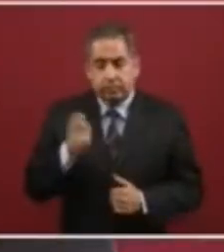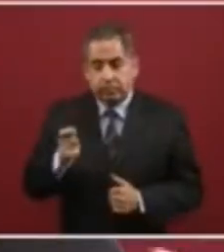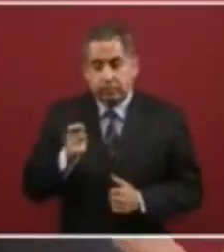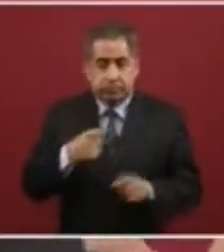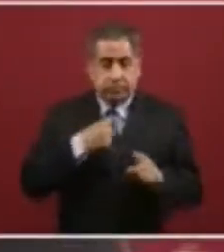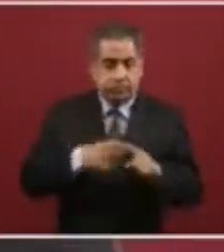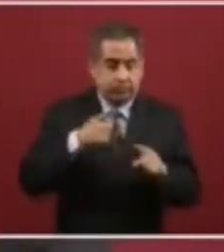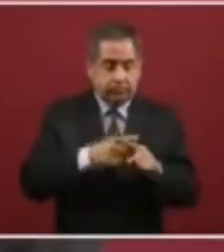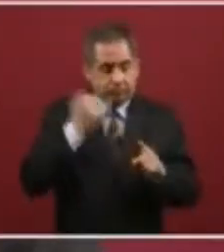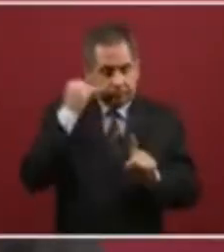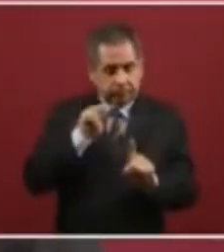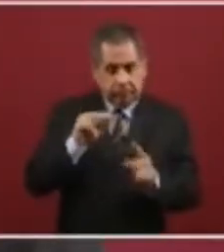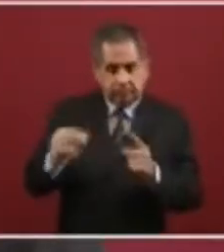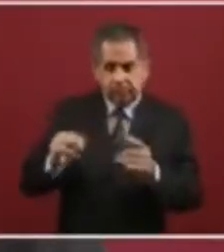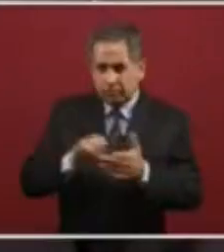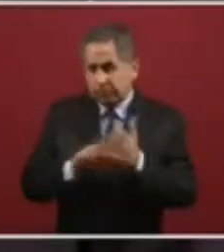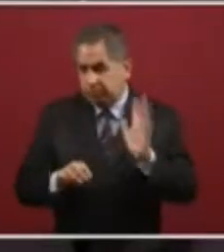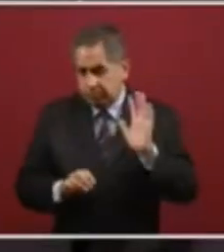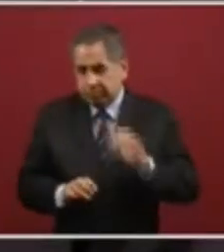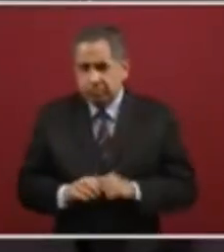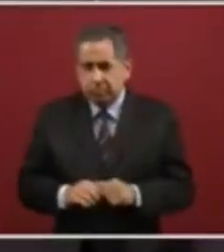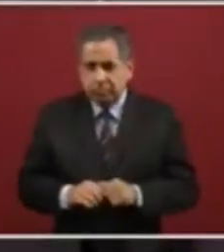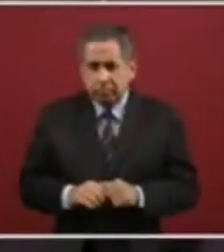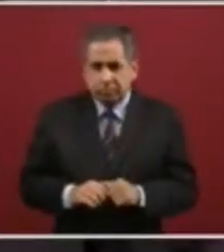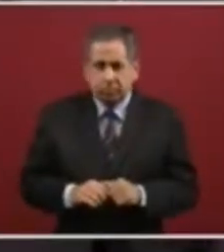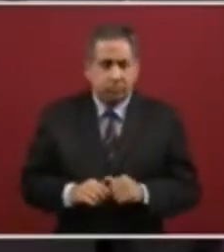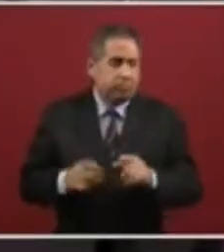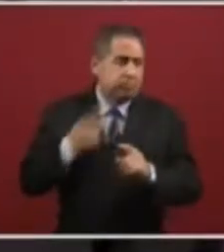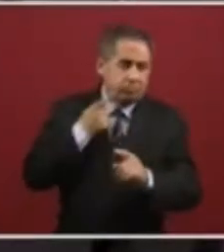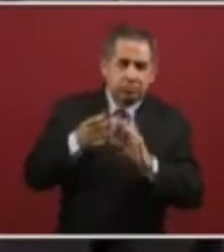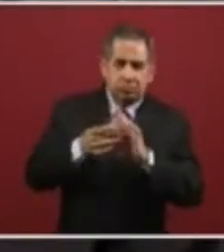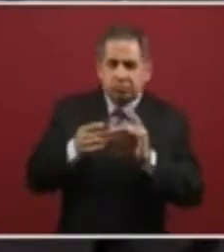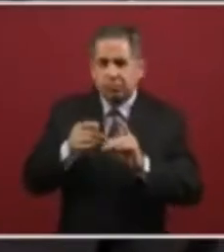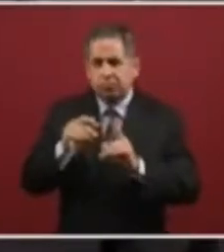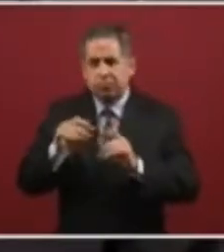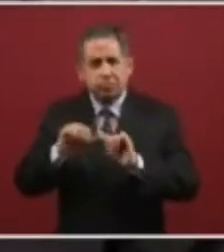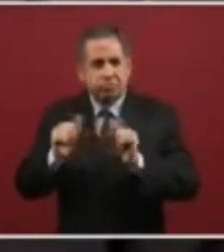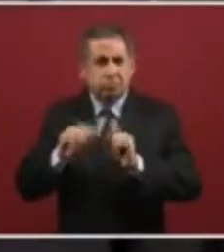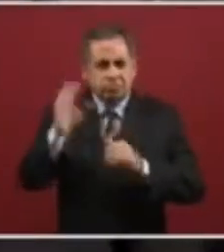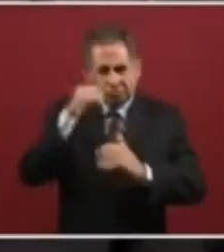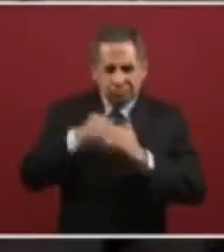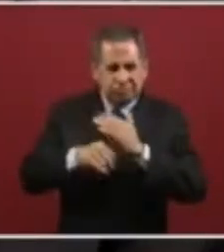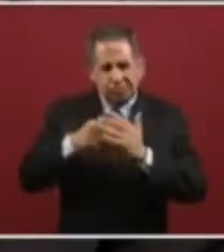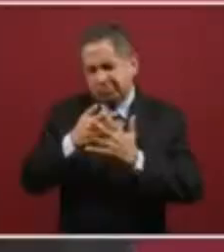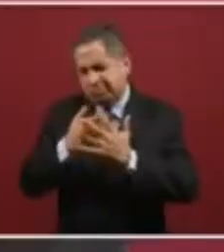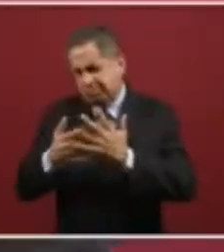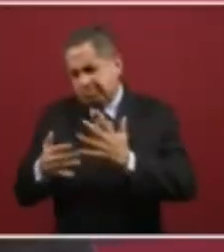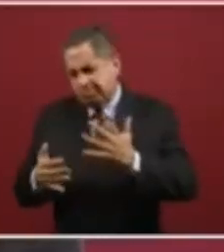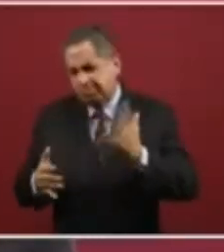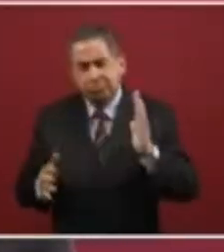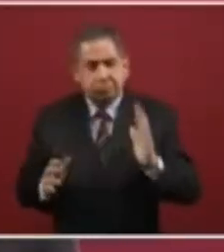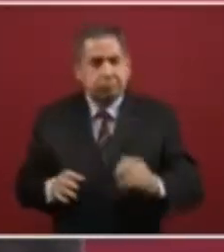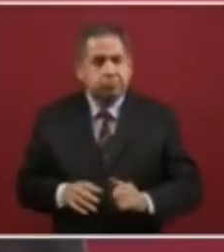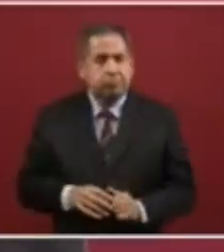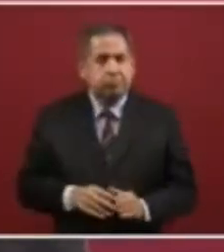muchas interpretaciones, como se habla de la política, el arte, la ciencia, de gobernar,